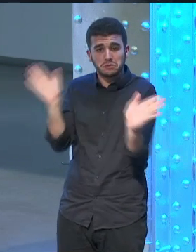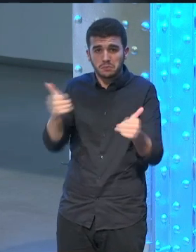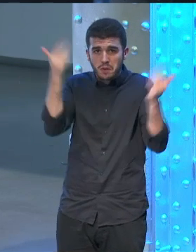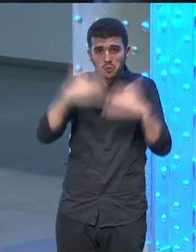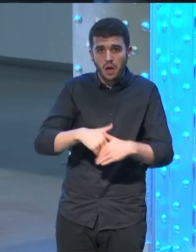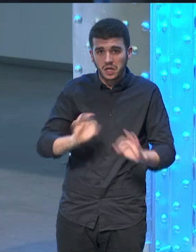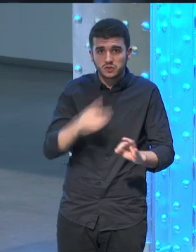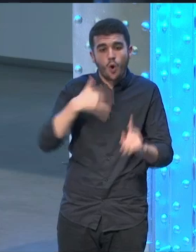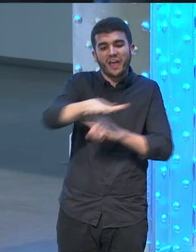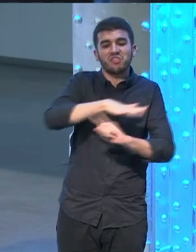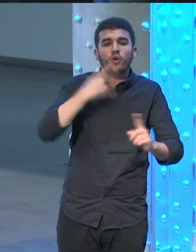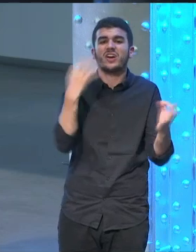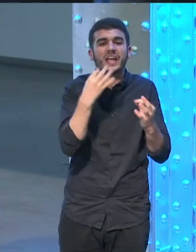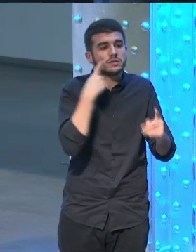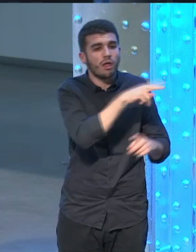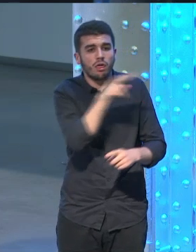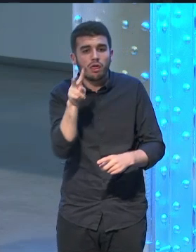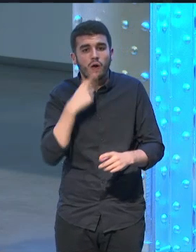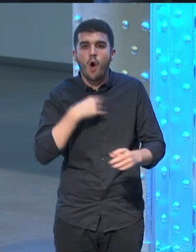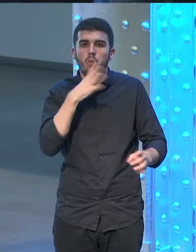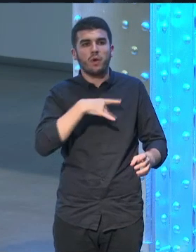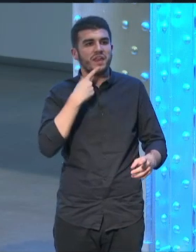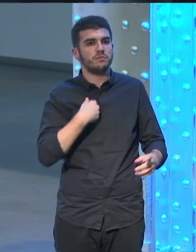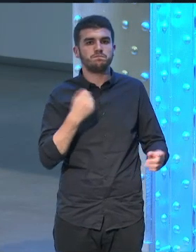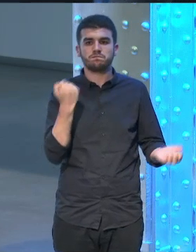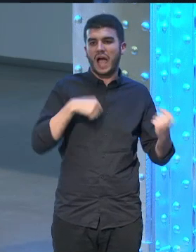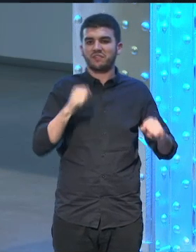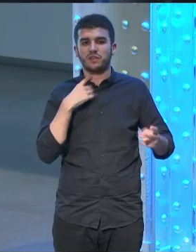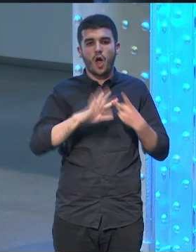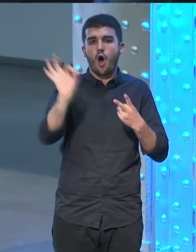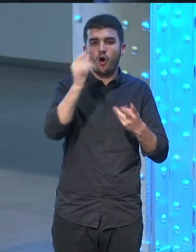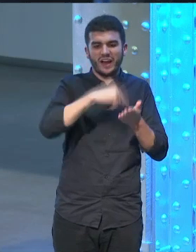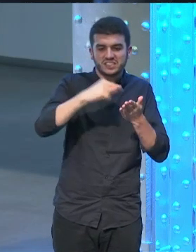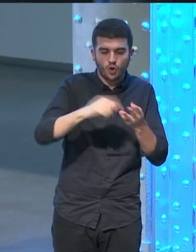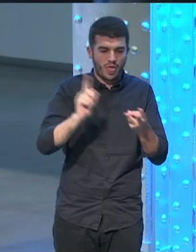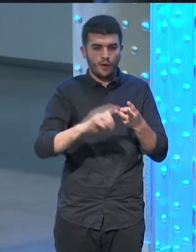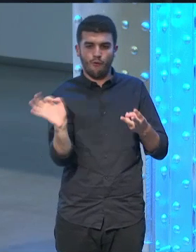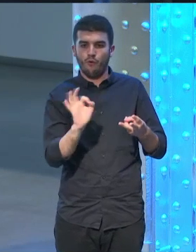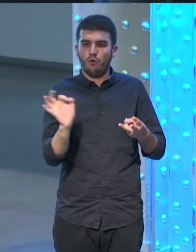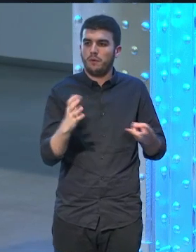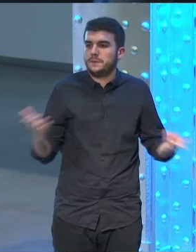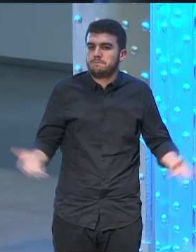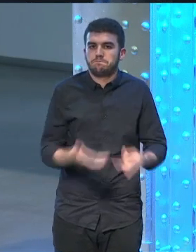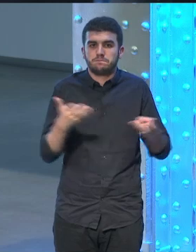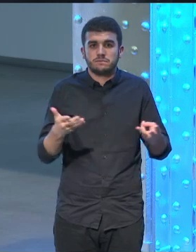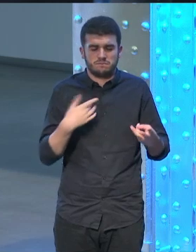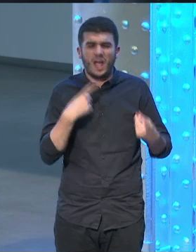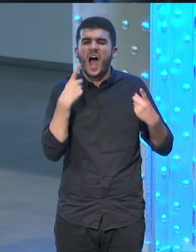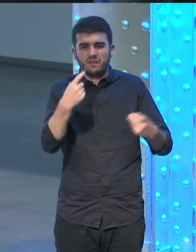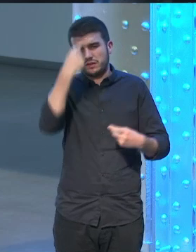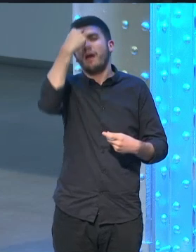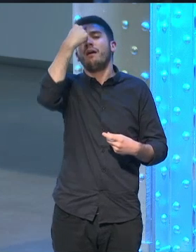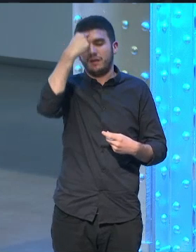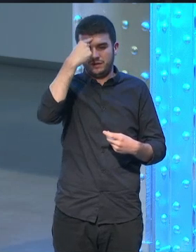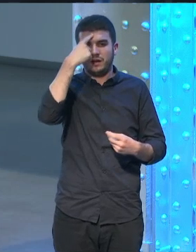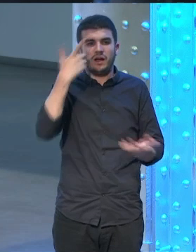lo que ven en el entorno. Pues a priori pueden ser actrices, quieren ser escritoras, quieren ser... Entonces hay que tener en cuenta muy